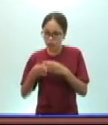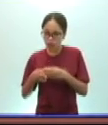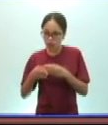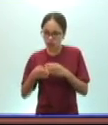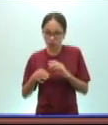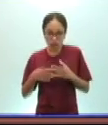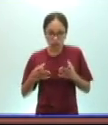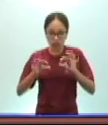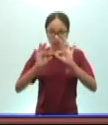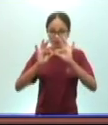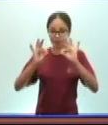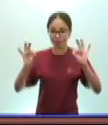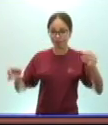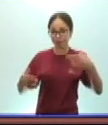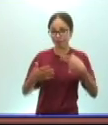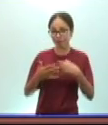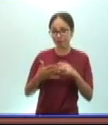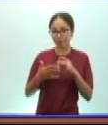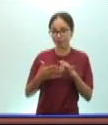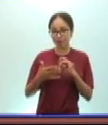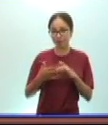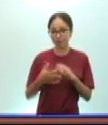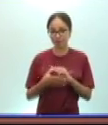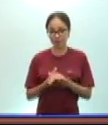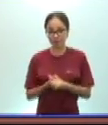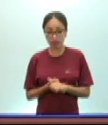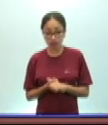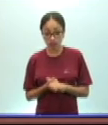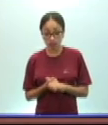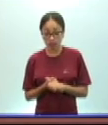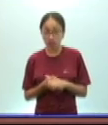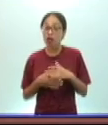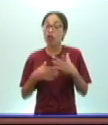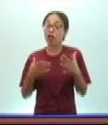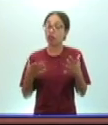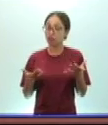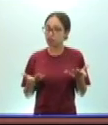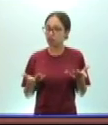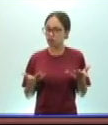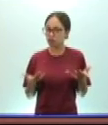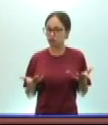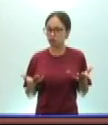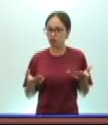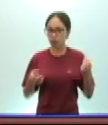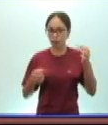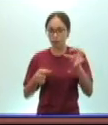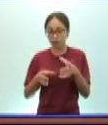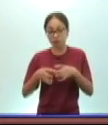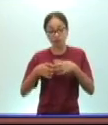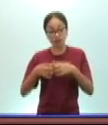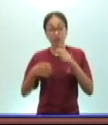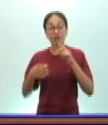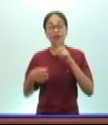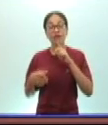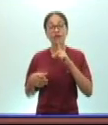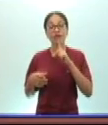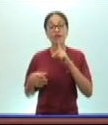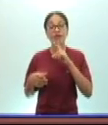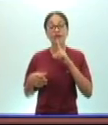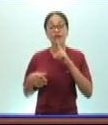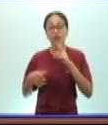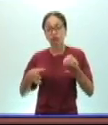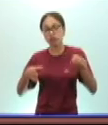simple consiste simplemente en trasvasar el líquido a otro recipiente y que nos quede el